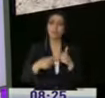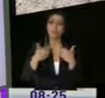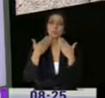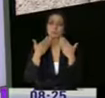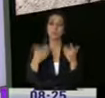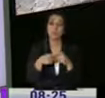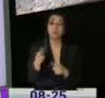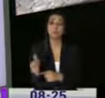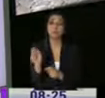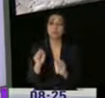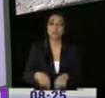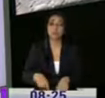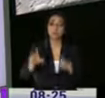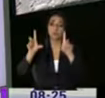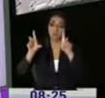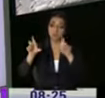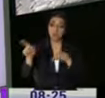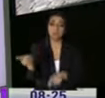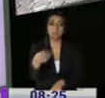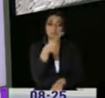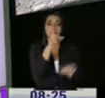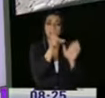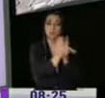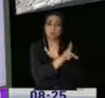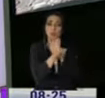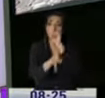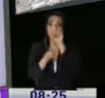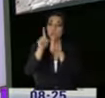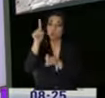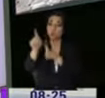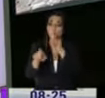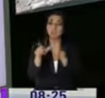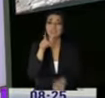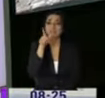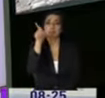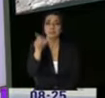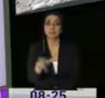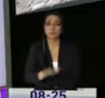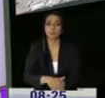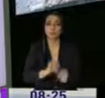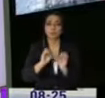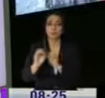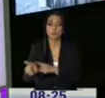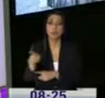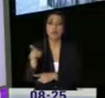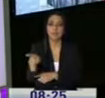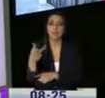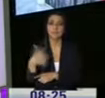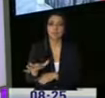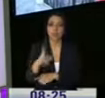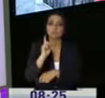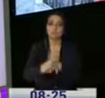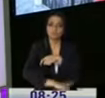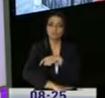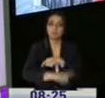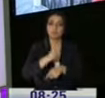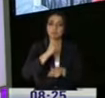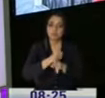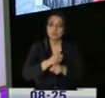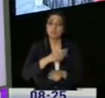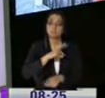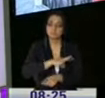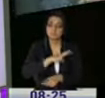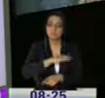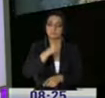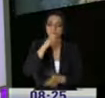eso. Tomen fotos, vayan, averigüen quiénes son, y con eso van a facilitar muchísimo. estamos conscientes que el problema lo